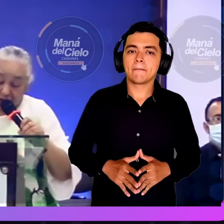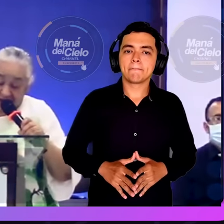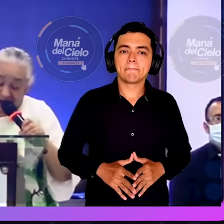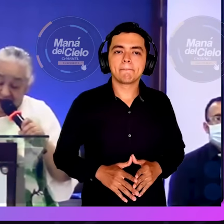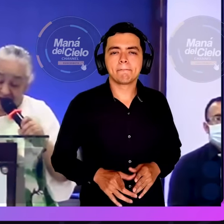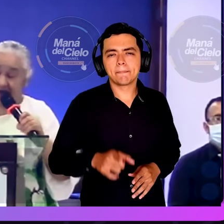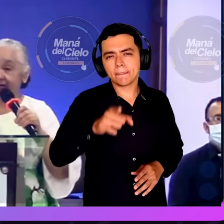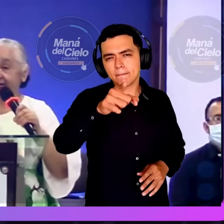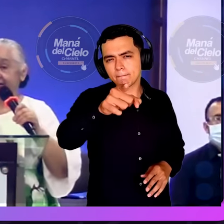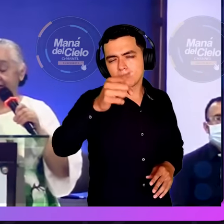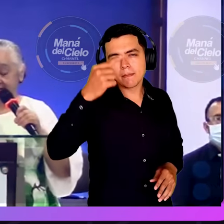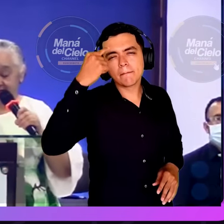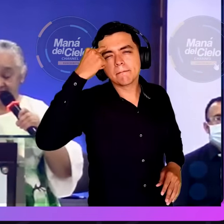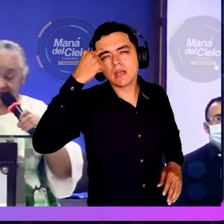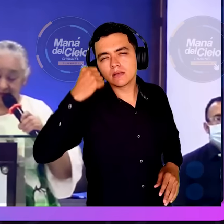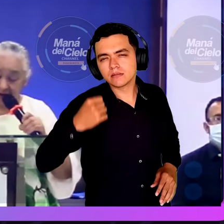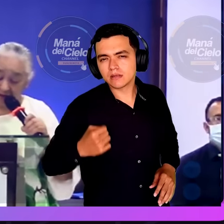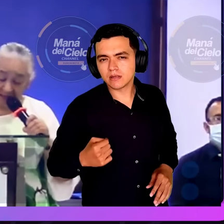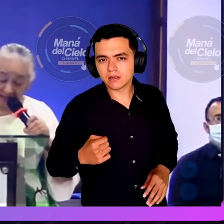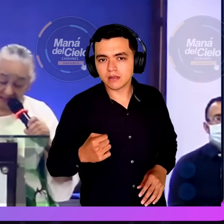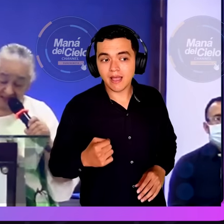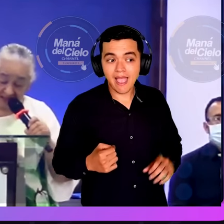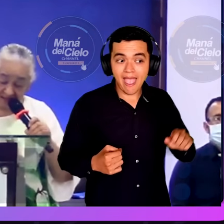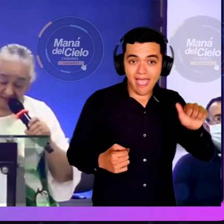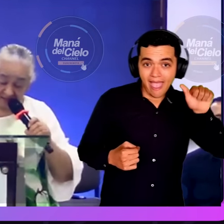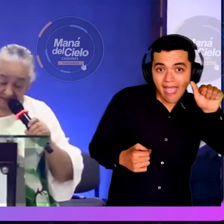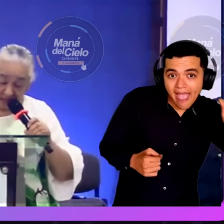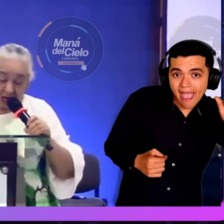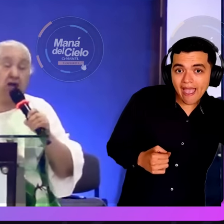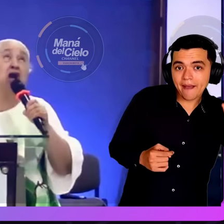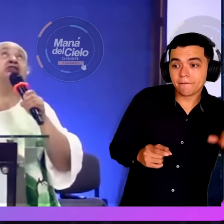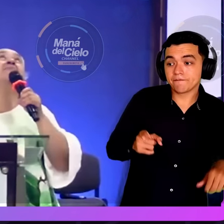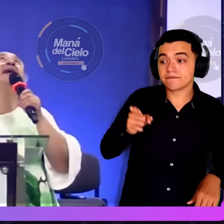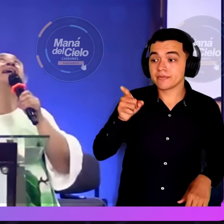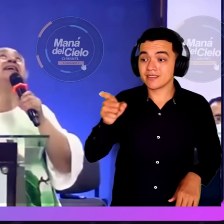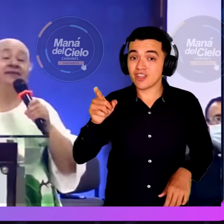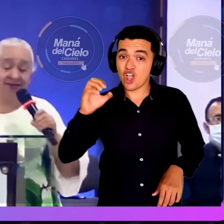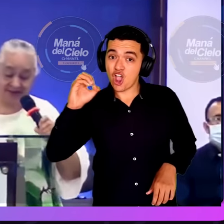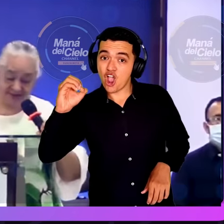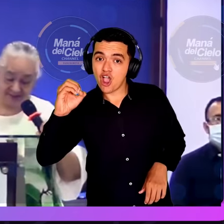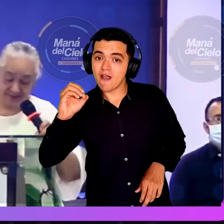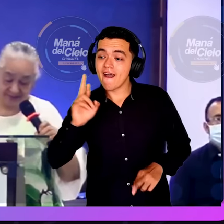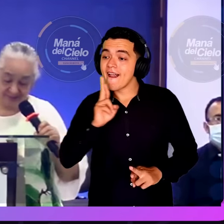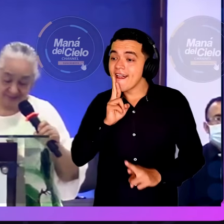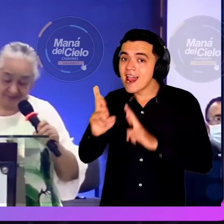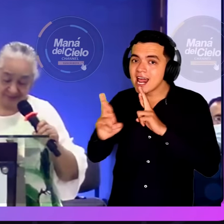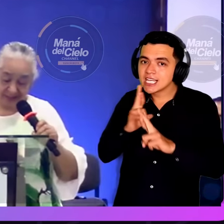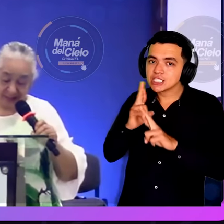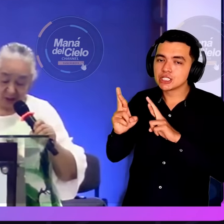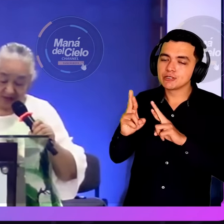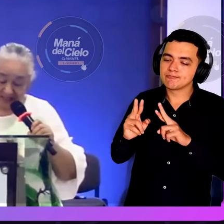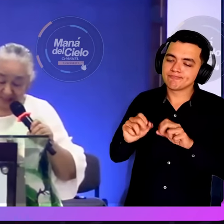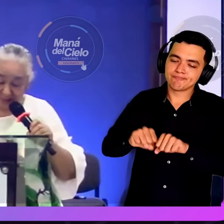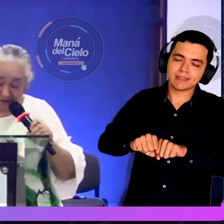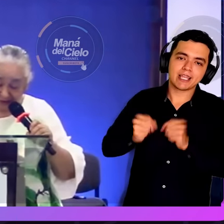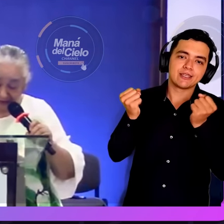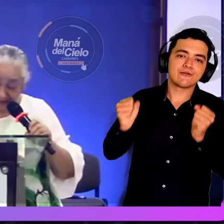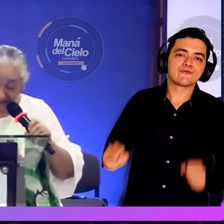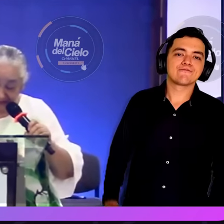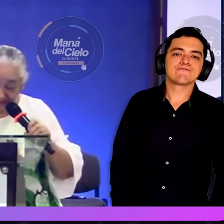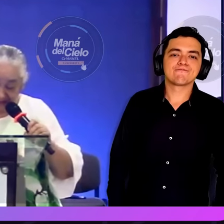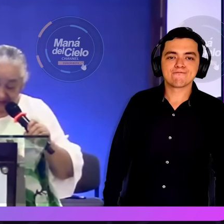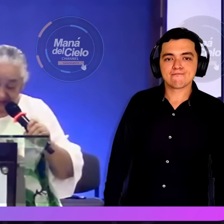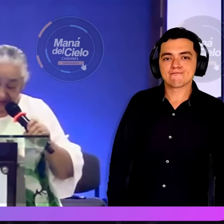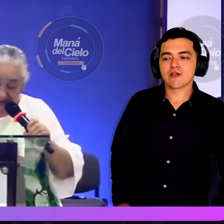Lo busqué, no lo hallé. Lo llamé y no me respondió.